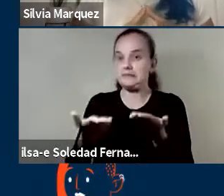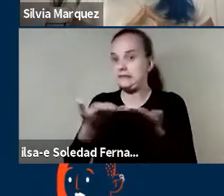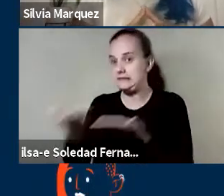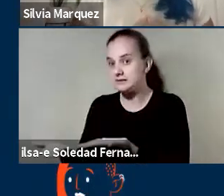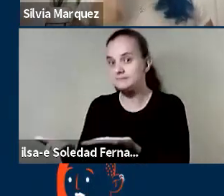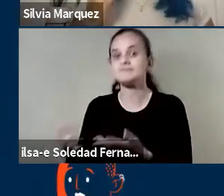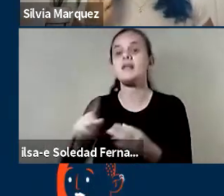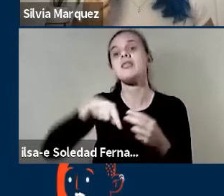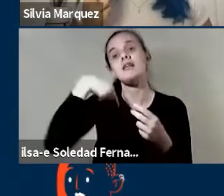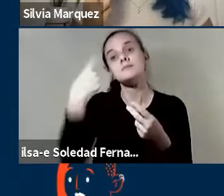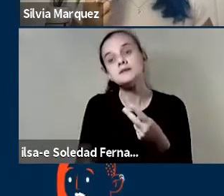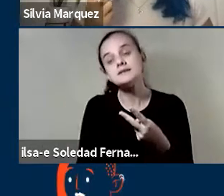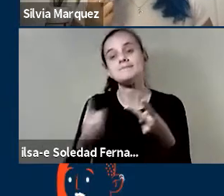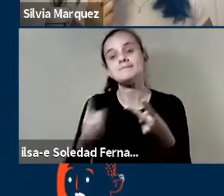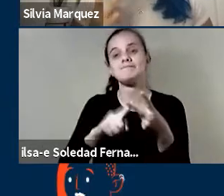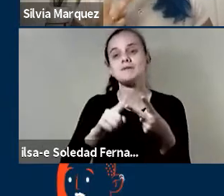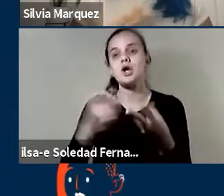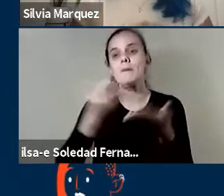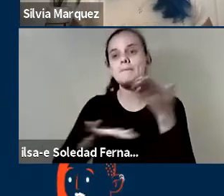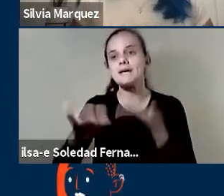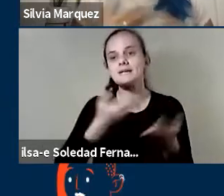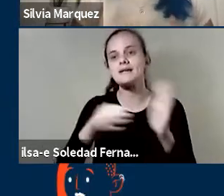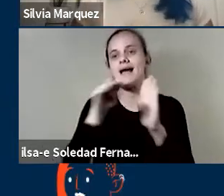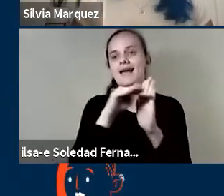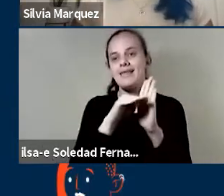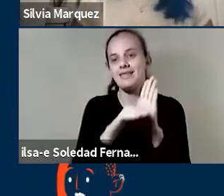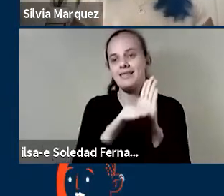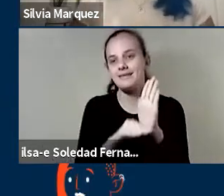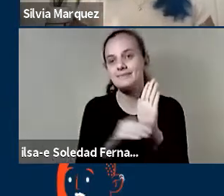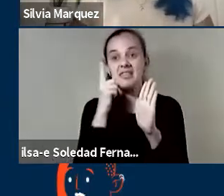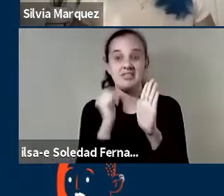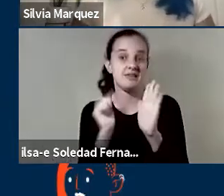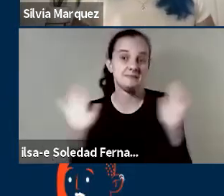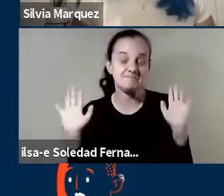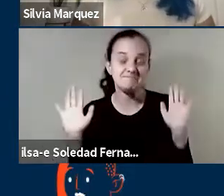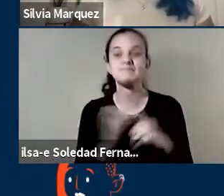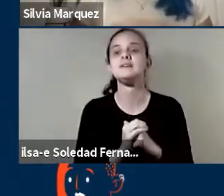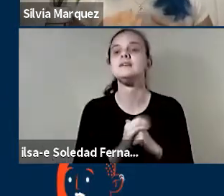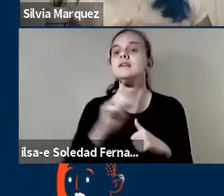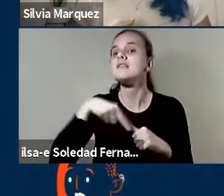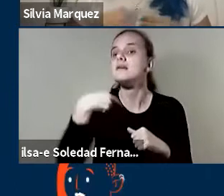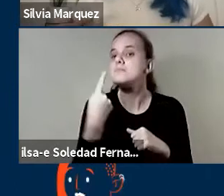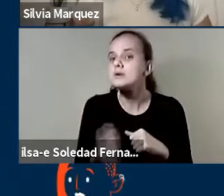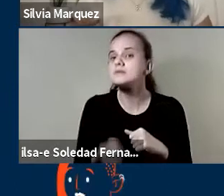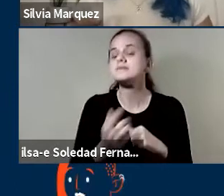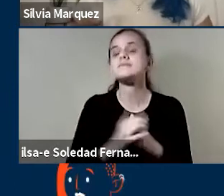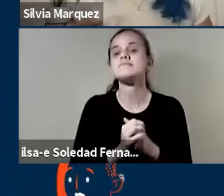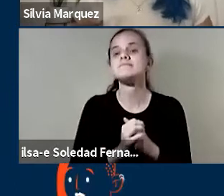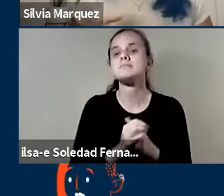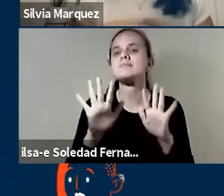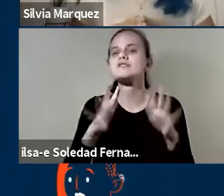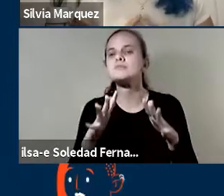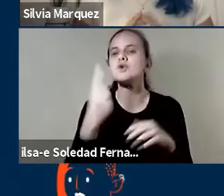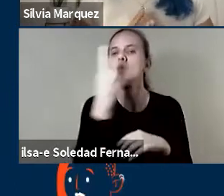siempre van a tener 2 profesionales de accesibilidad que se van a presentar. Lo siguiente va a ser compartirles la agenda del día